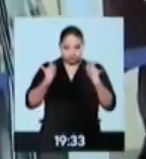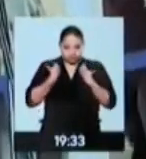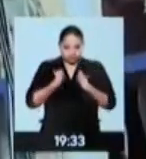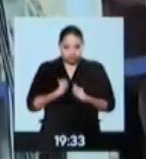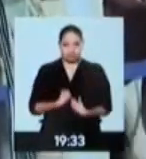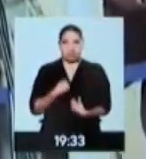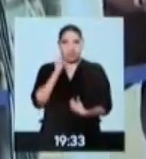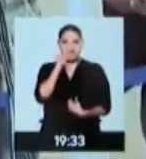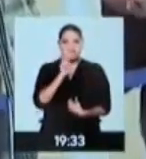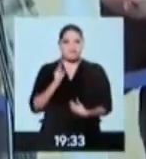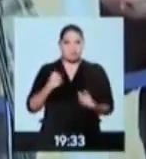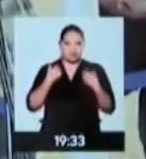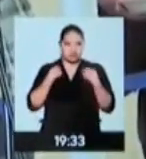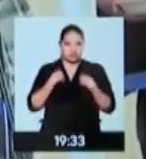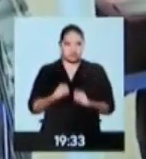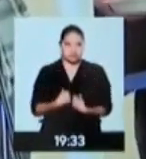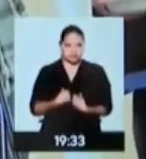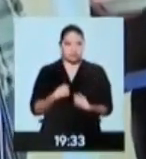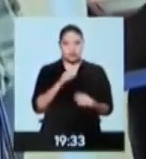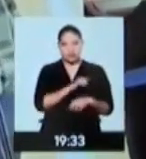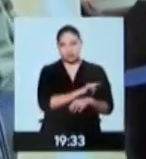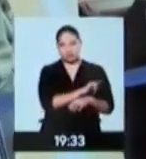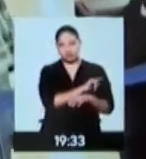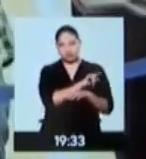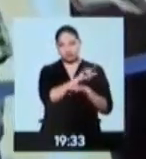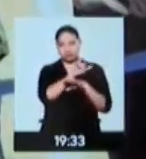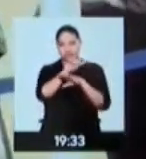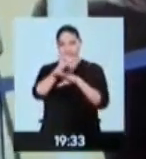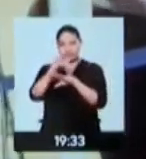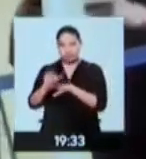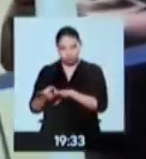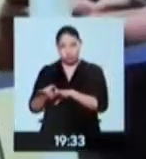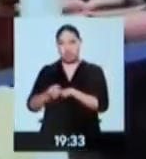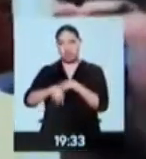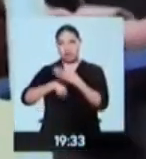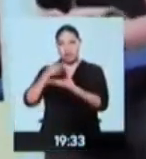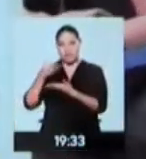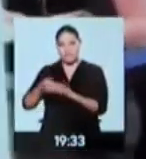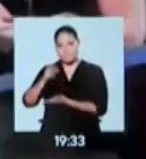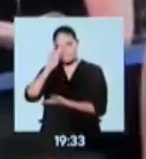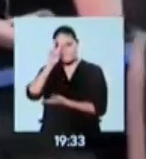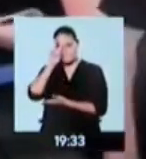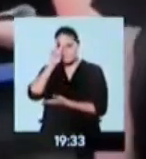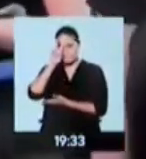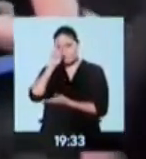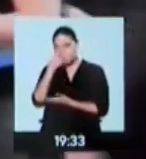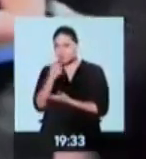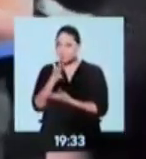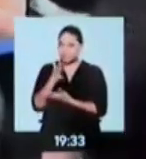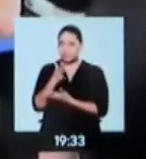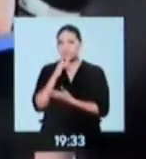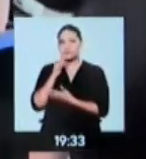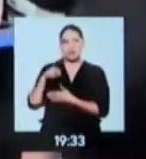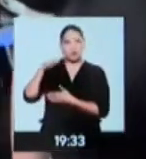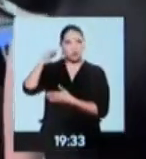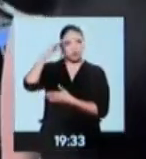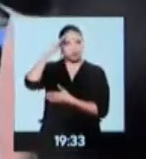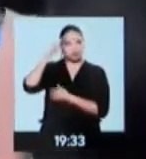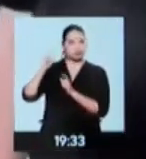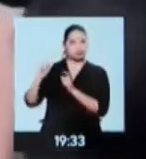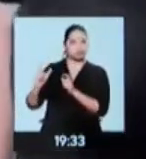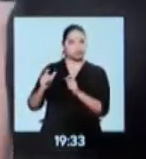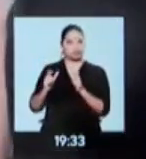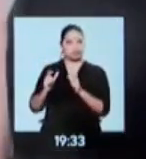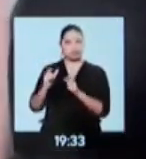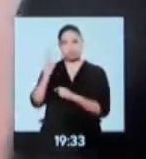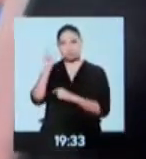sí, tengamos en cuenta, por ejemplo, de que en el sistema judicial peruano cuando alguien mata a otro, una reparación